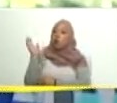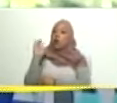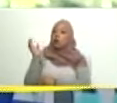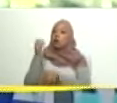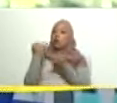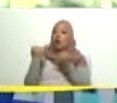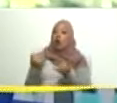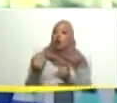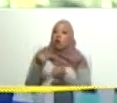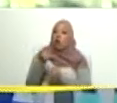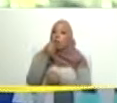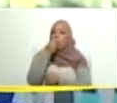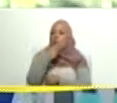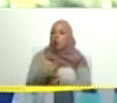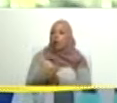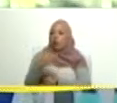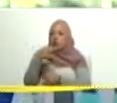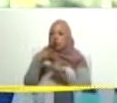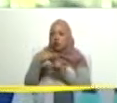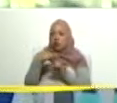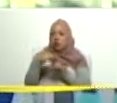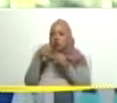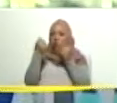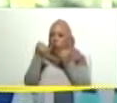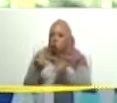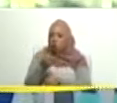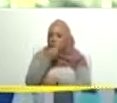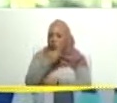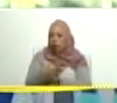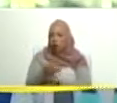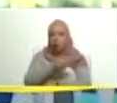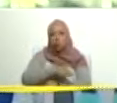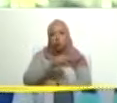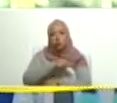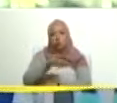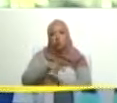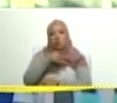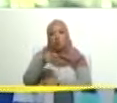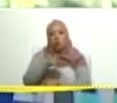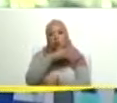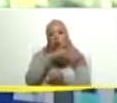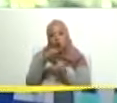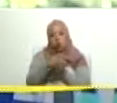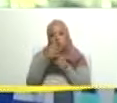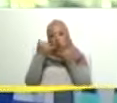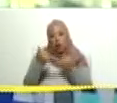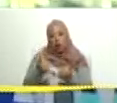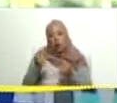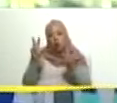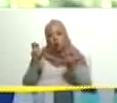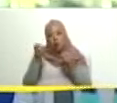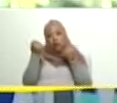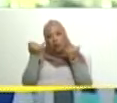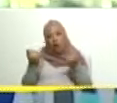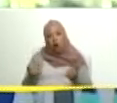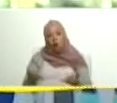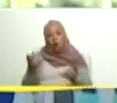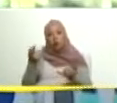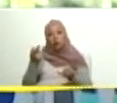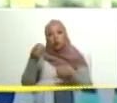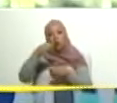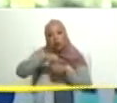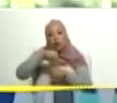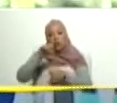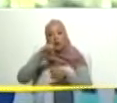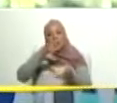es una realidad hermosa, una realidad sociopolítica, cultural de la nueva época de transición al